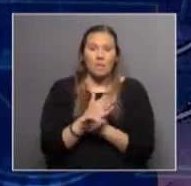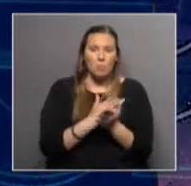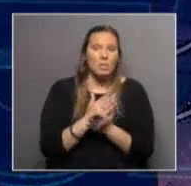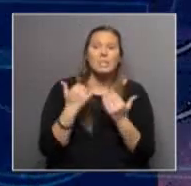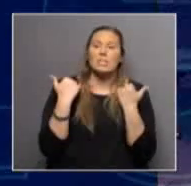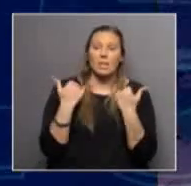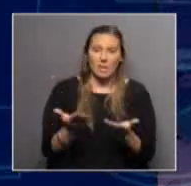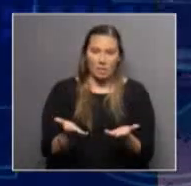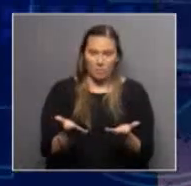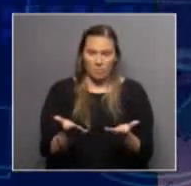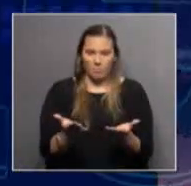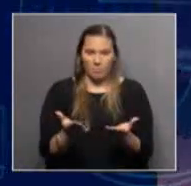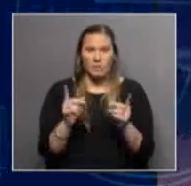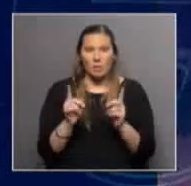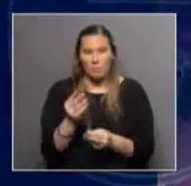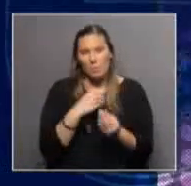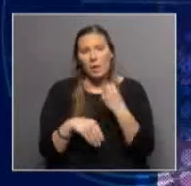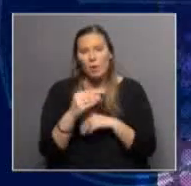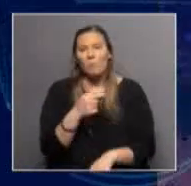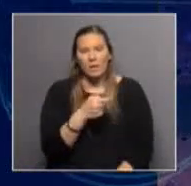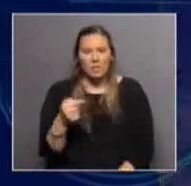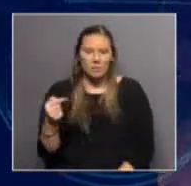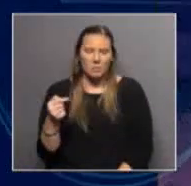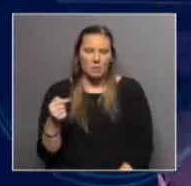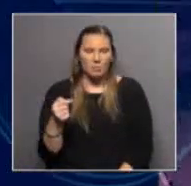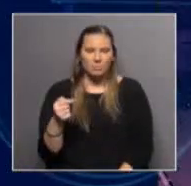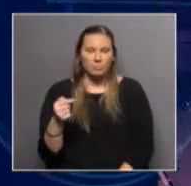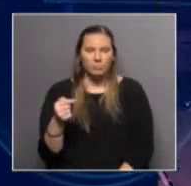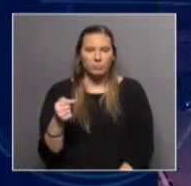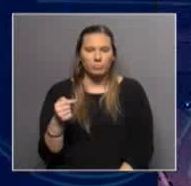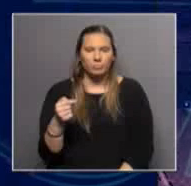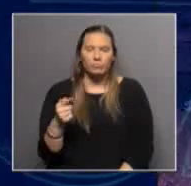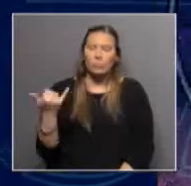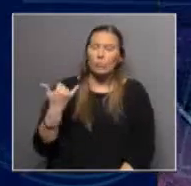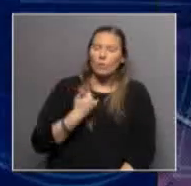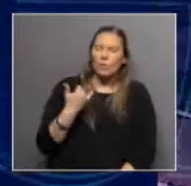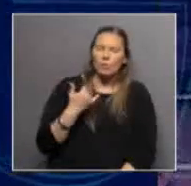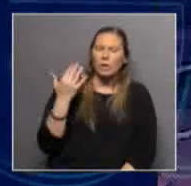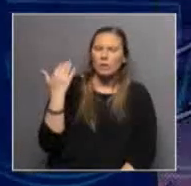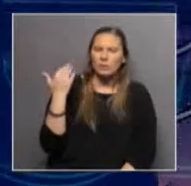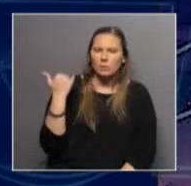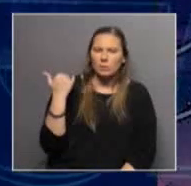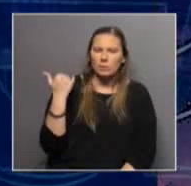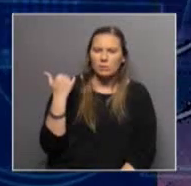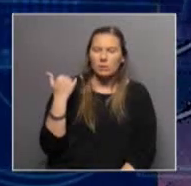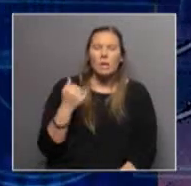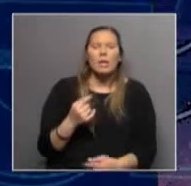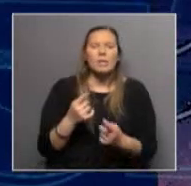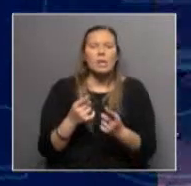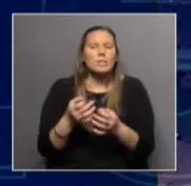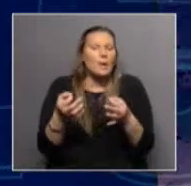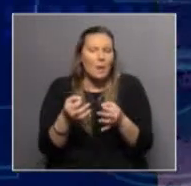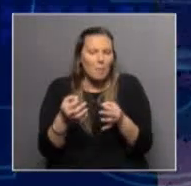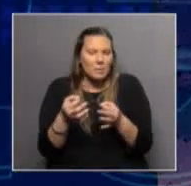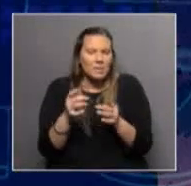para que tengan también para comer en la semana, ¿no? Y nos contabas que además ante necesidades